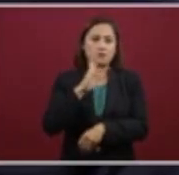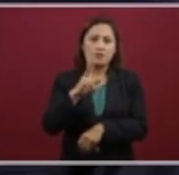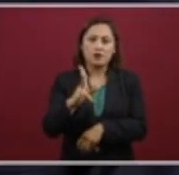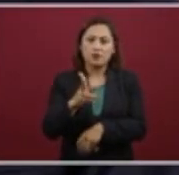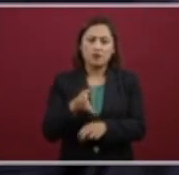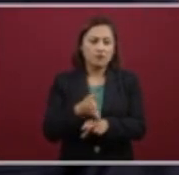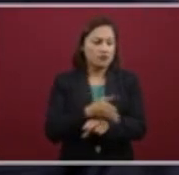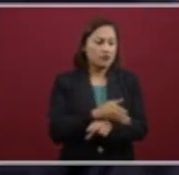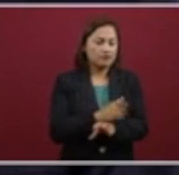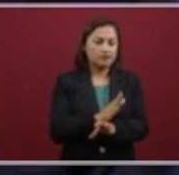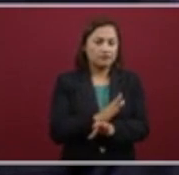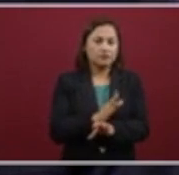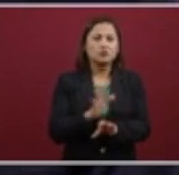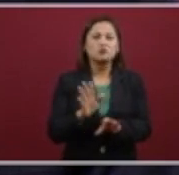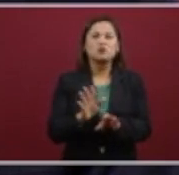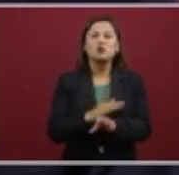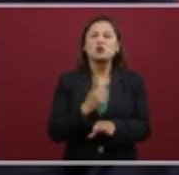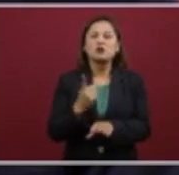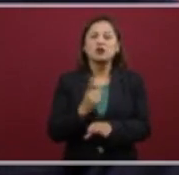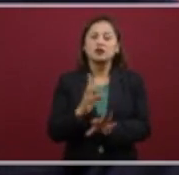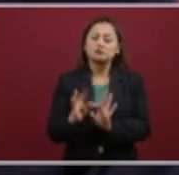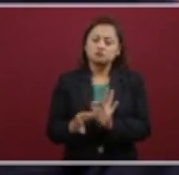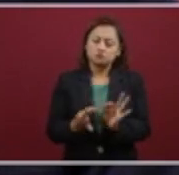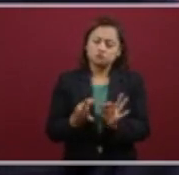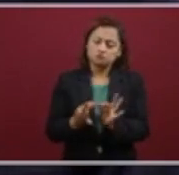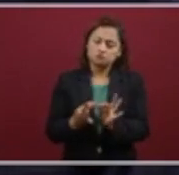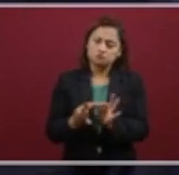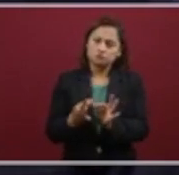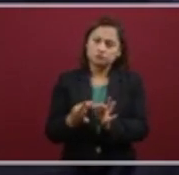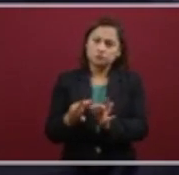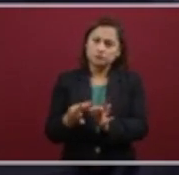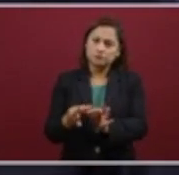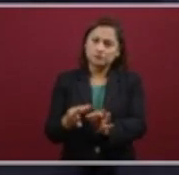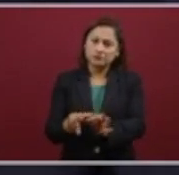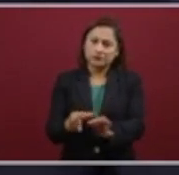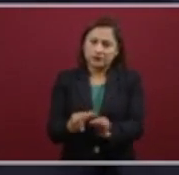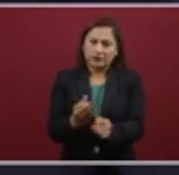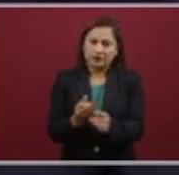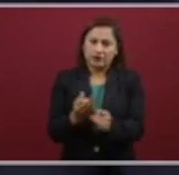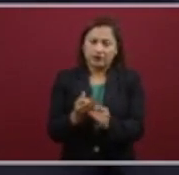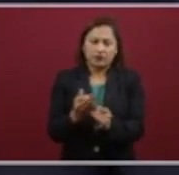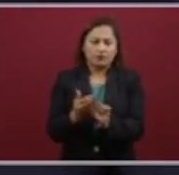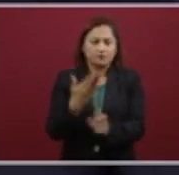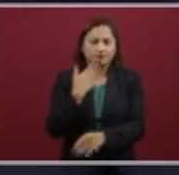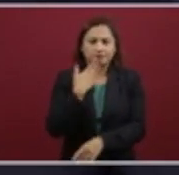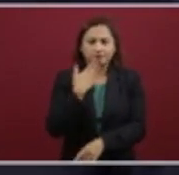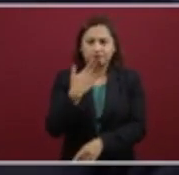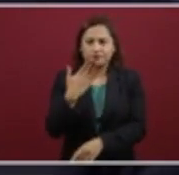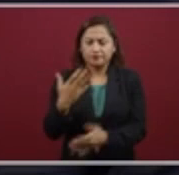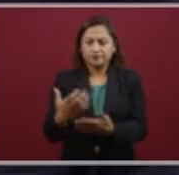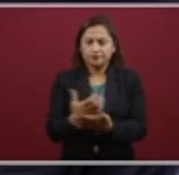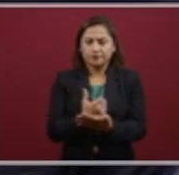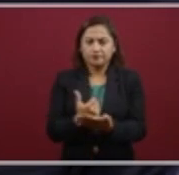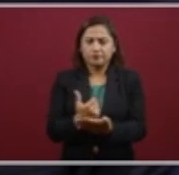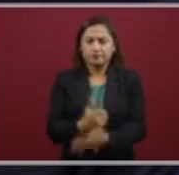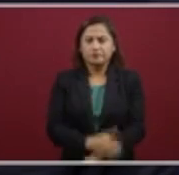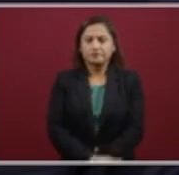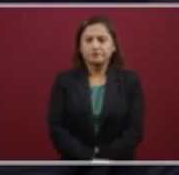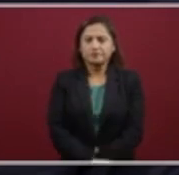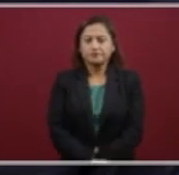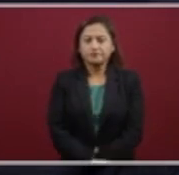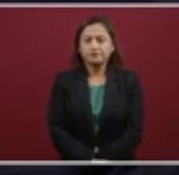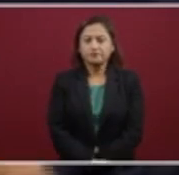por el desempeño que se tiene en la